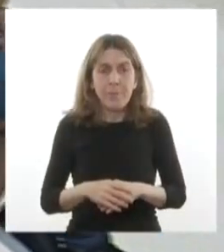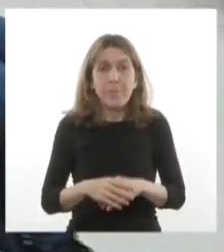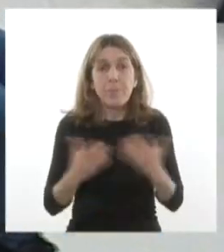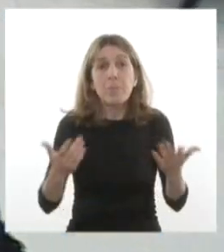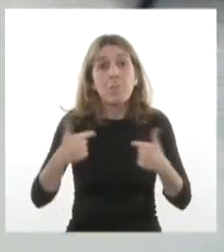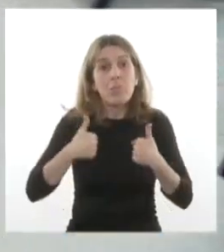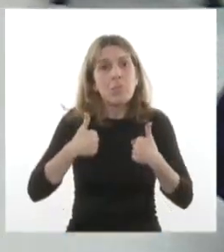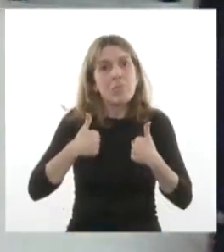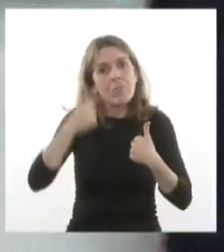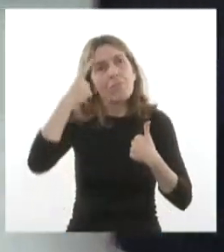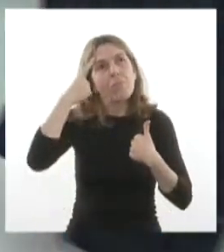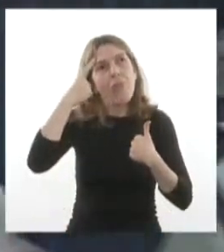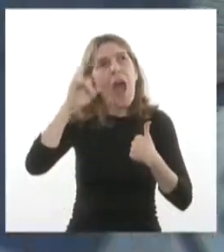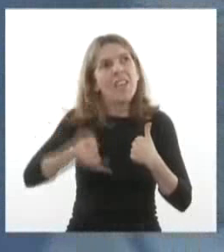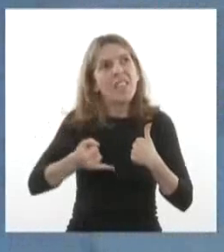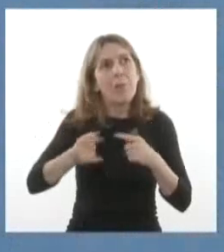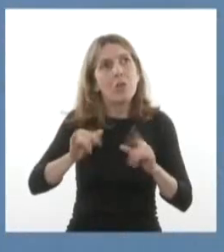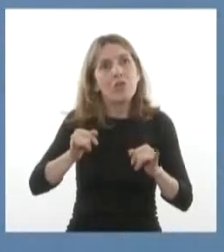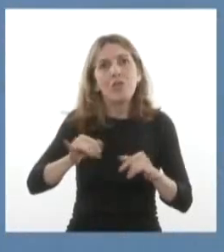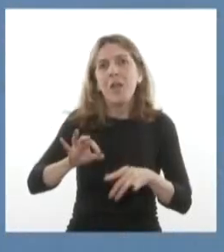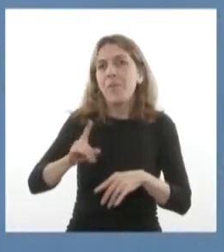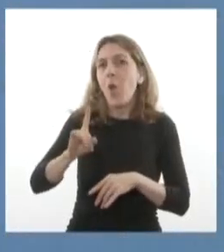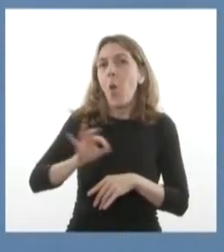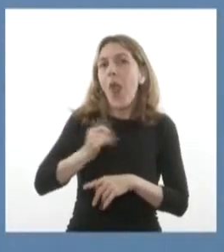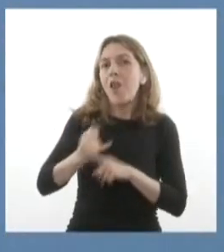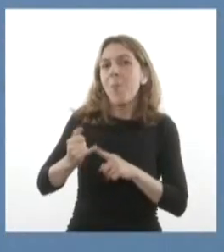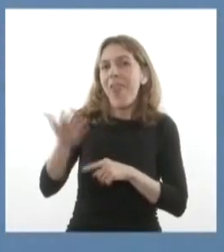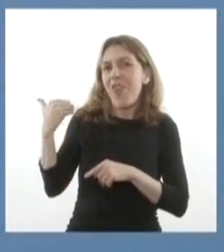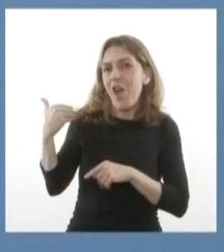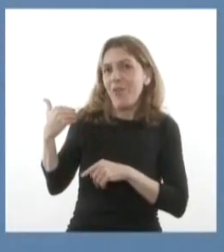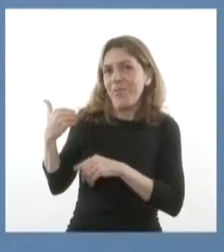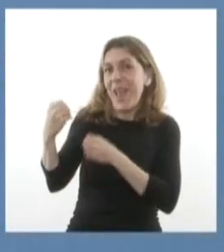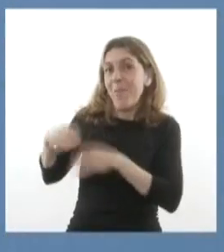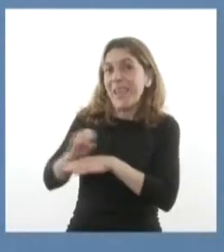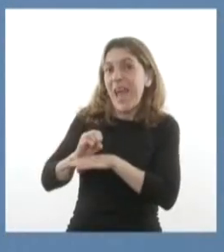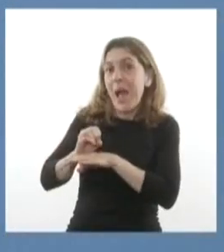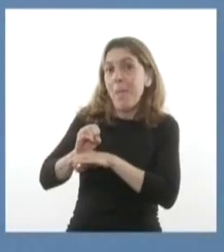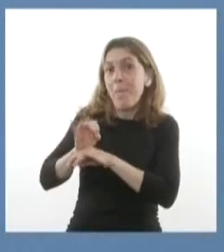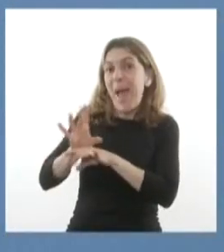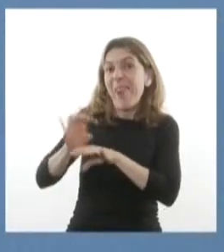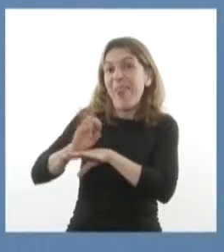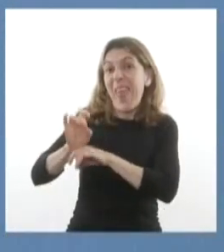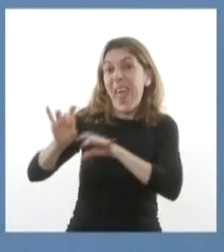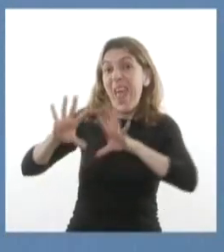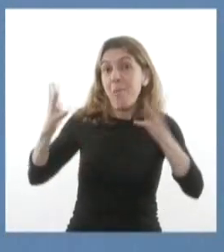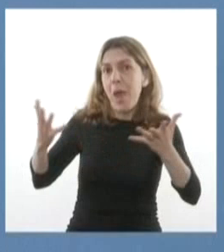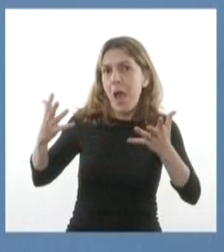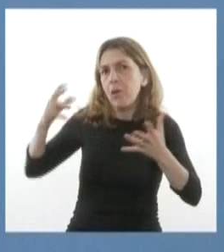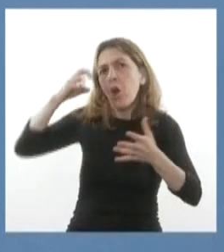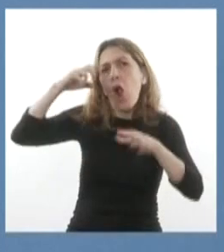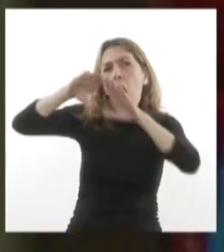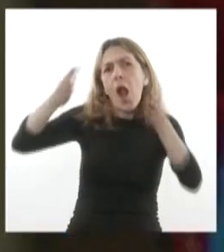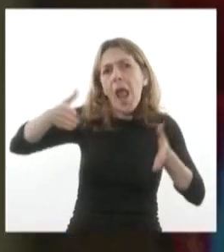Y yo debo reconocer que en el año y medio de pandemia que llevamos, el Congreso trabajó